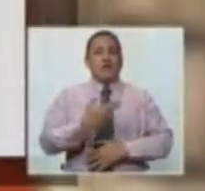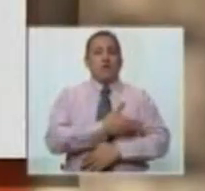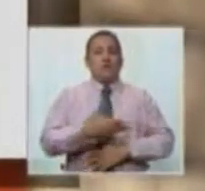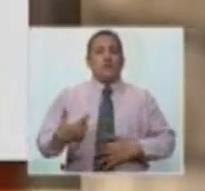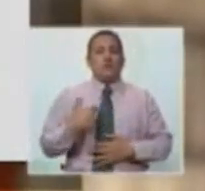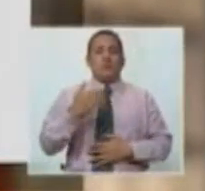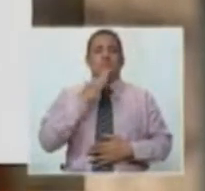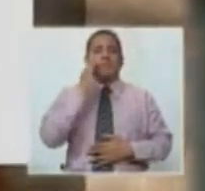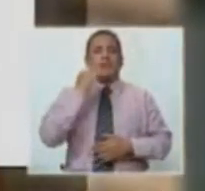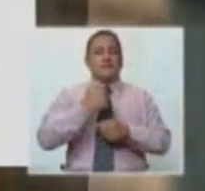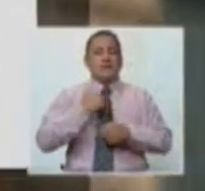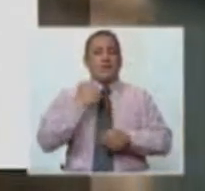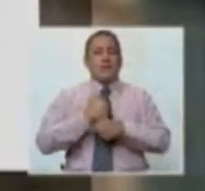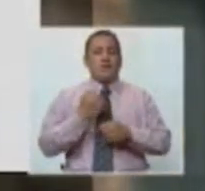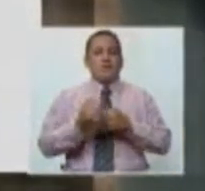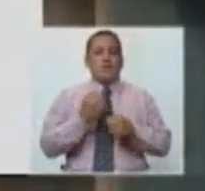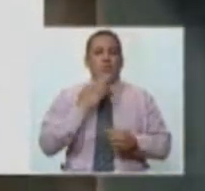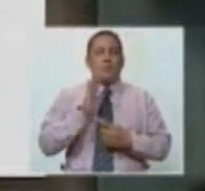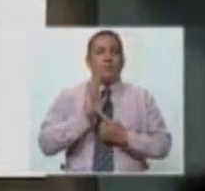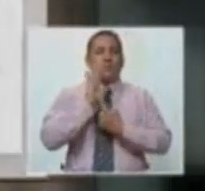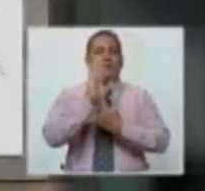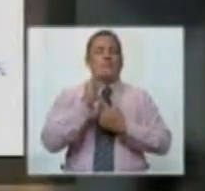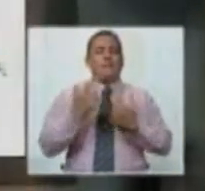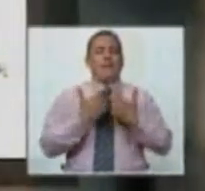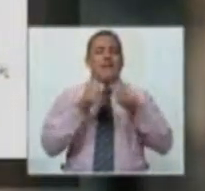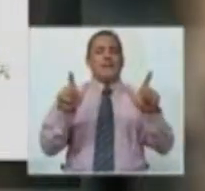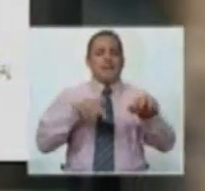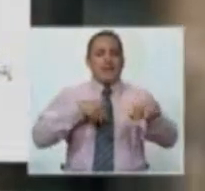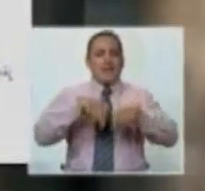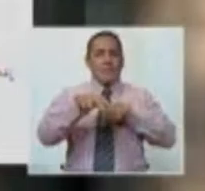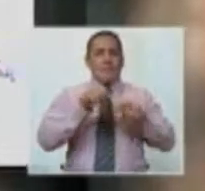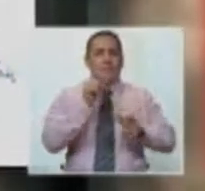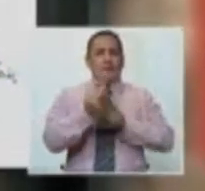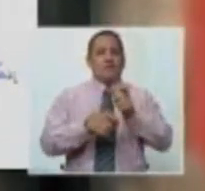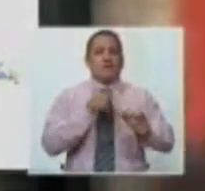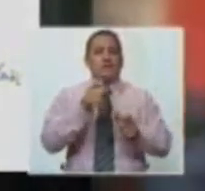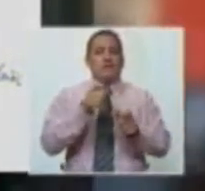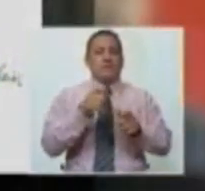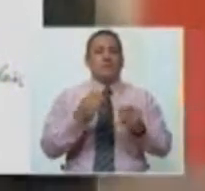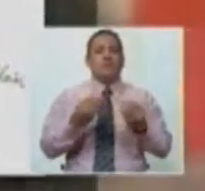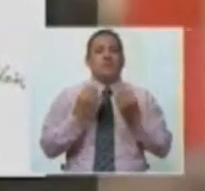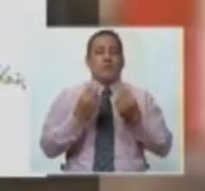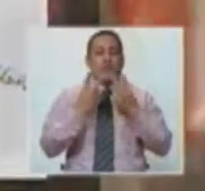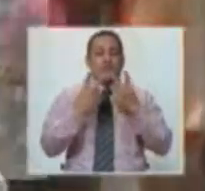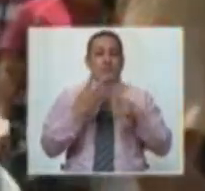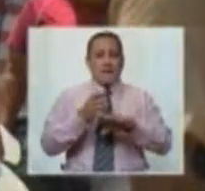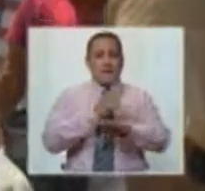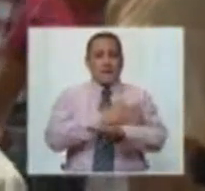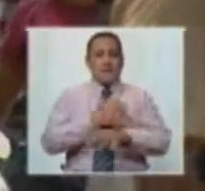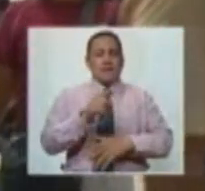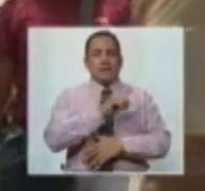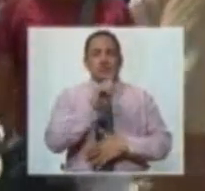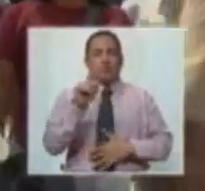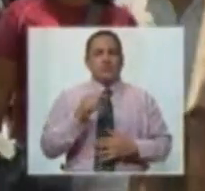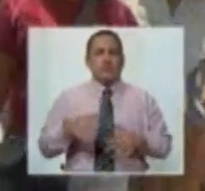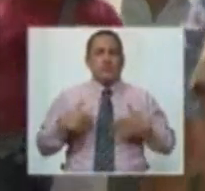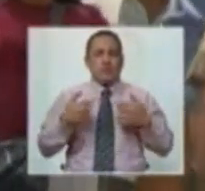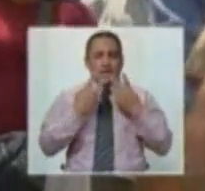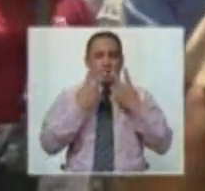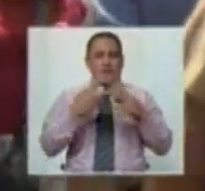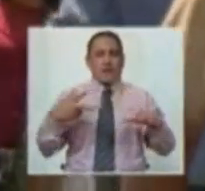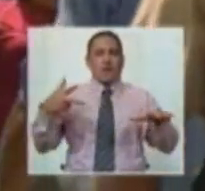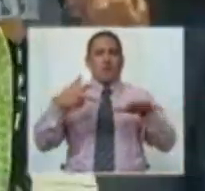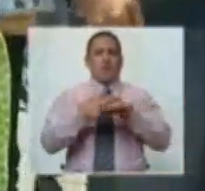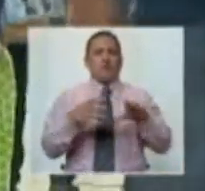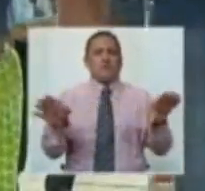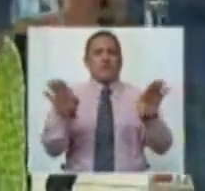Estado haya sido estructurado como referente para el libre desplazamiento de personas, por lo que en principio no existe